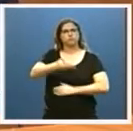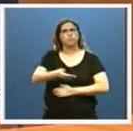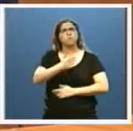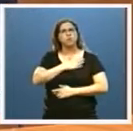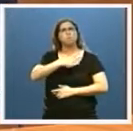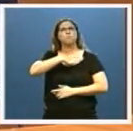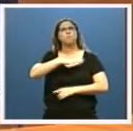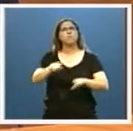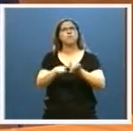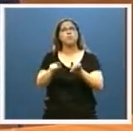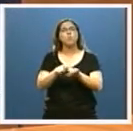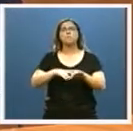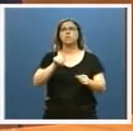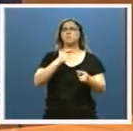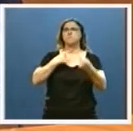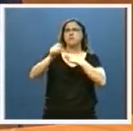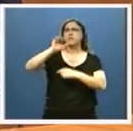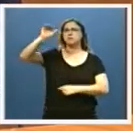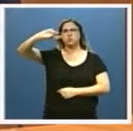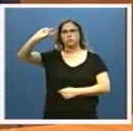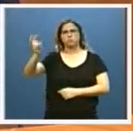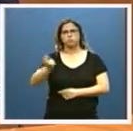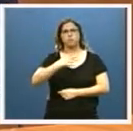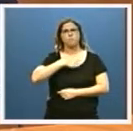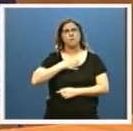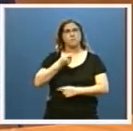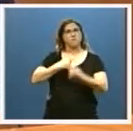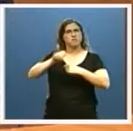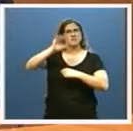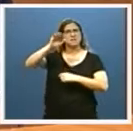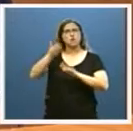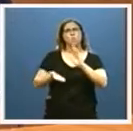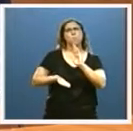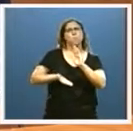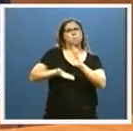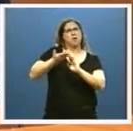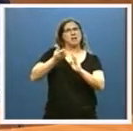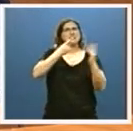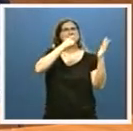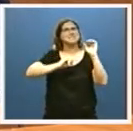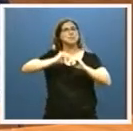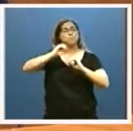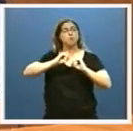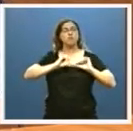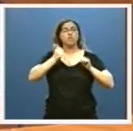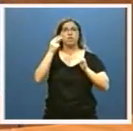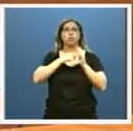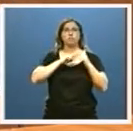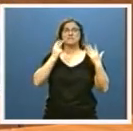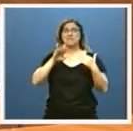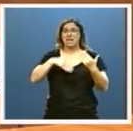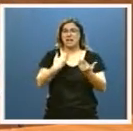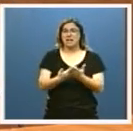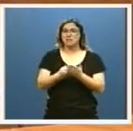posibilidades para sus exportaciones que han crecido más de un 60 por ciento desde 2007